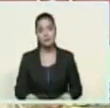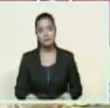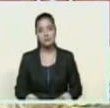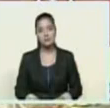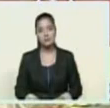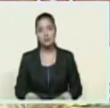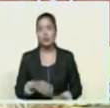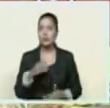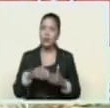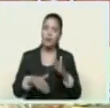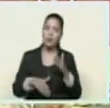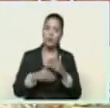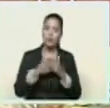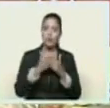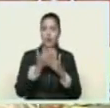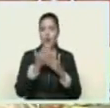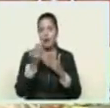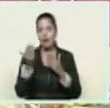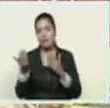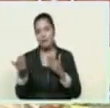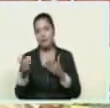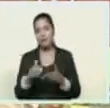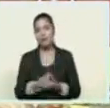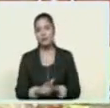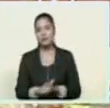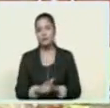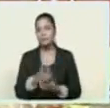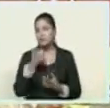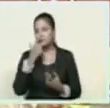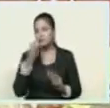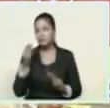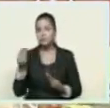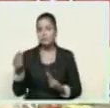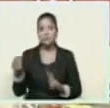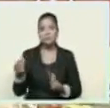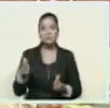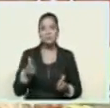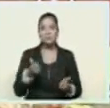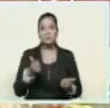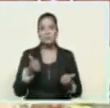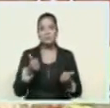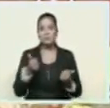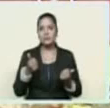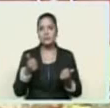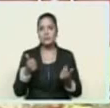y una madrugada una de esas palmeras